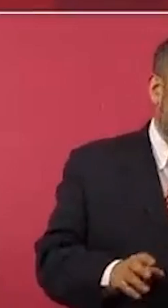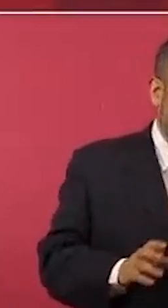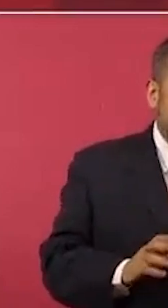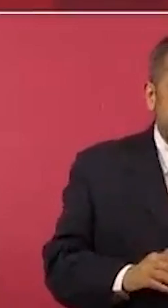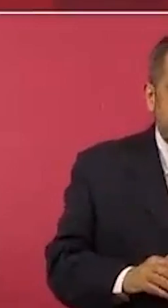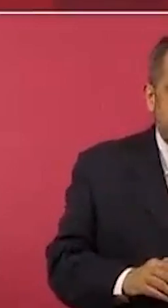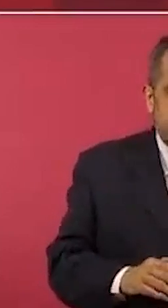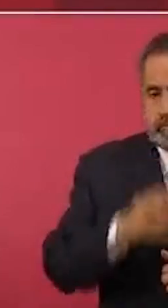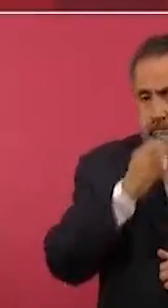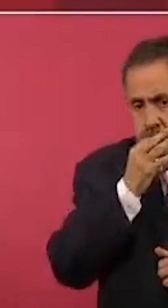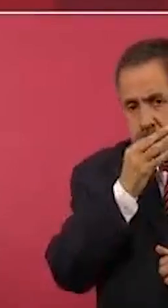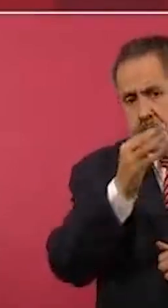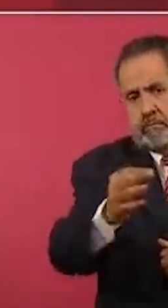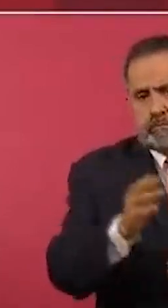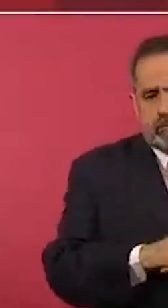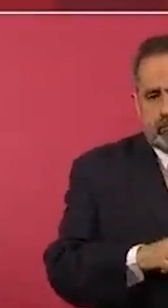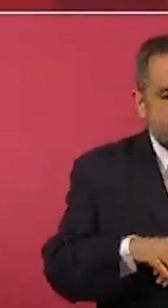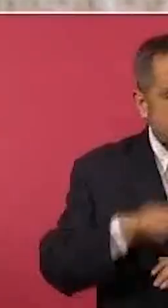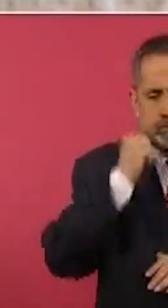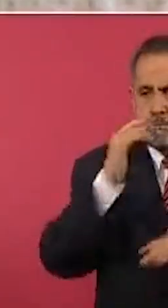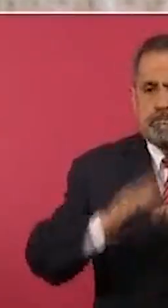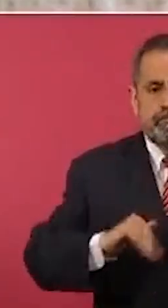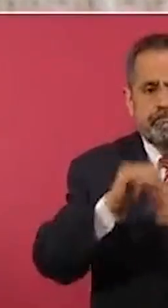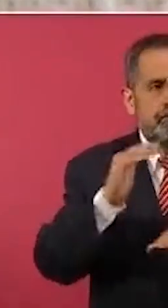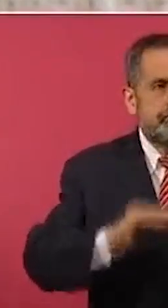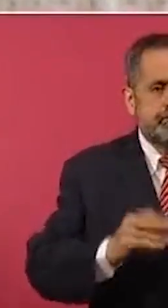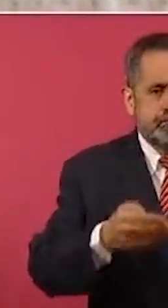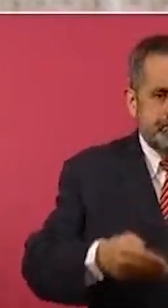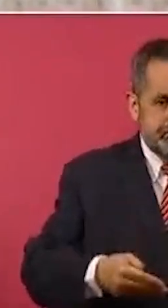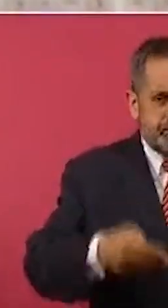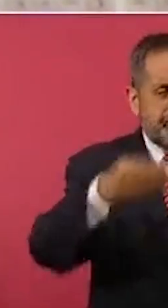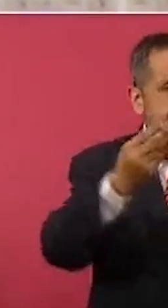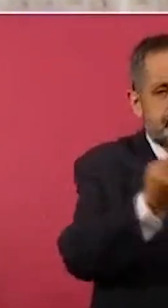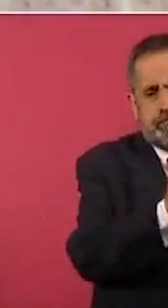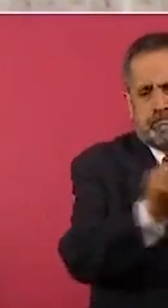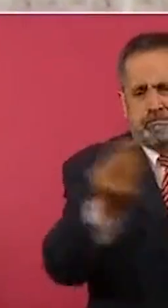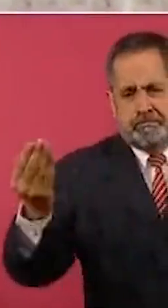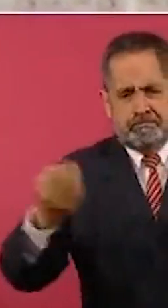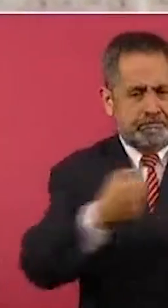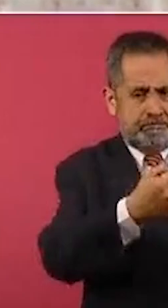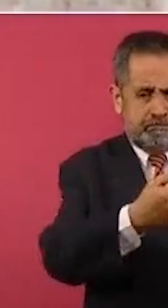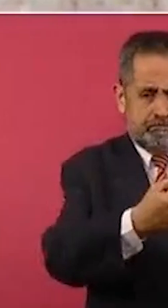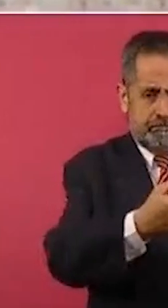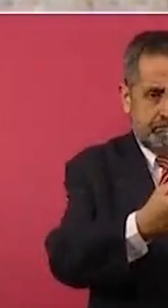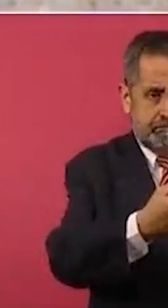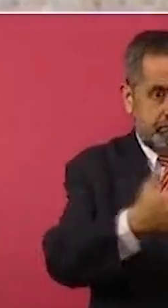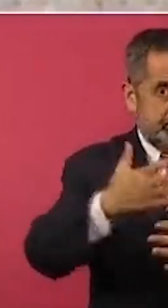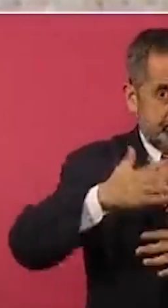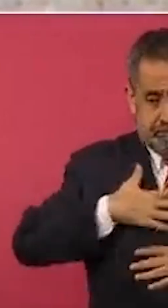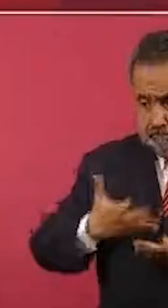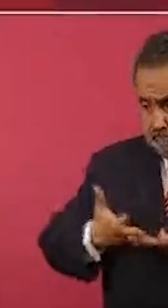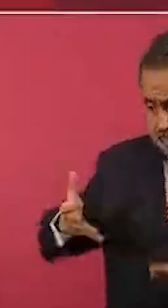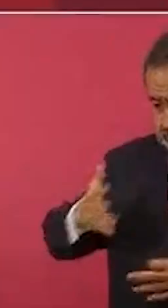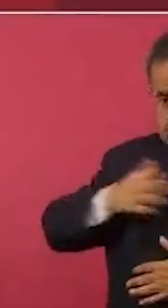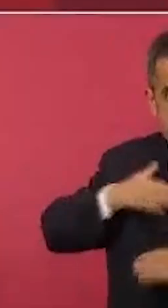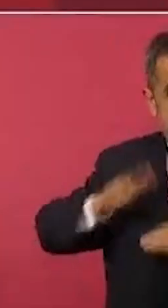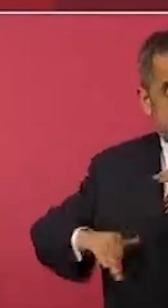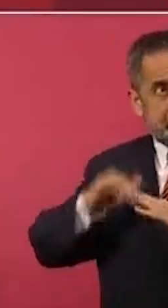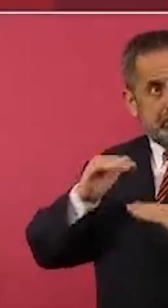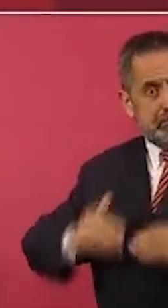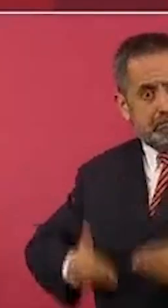por adelantado, no queremos muro en la frontera, mucho menos en nuestro territorio.